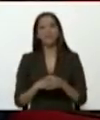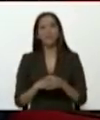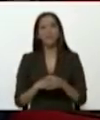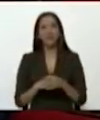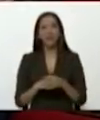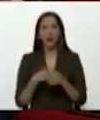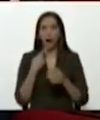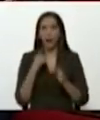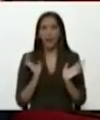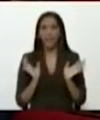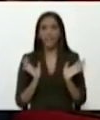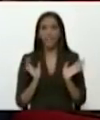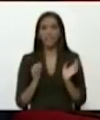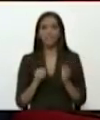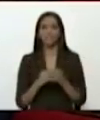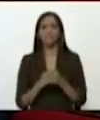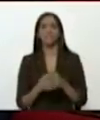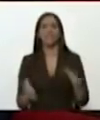ahora a decirlo, se mió,